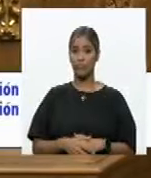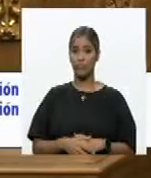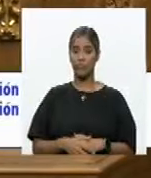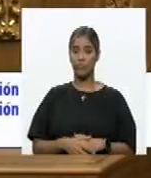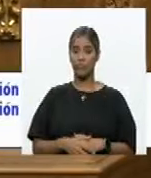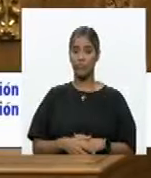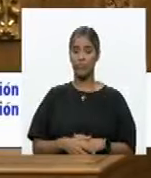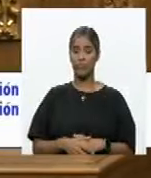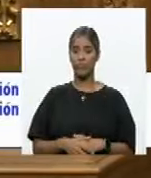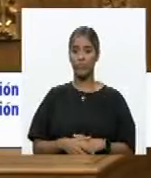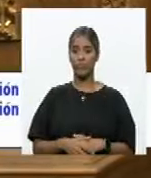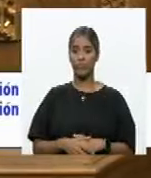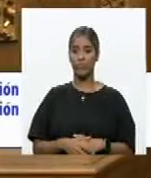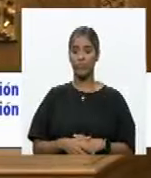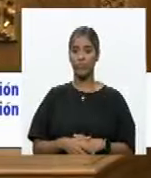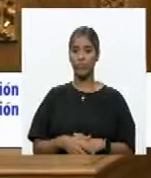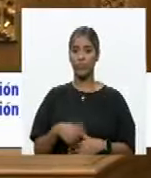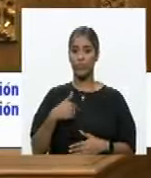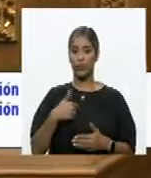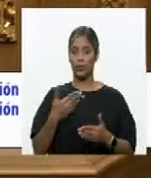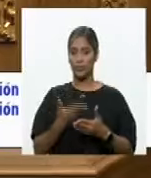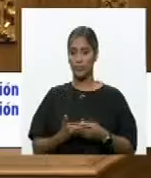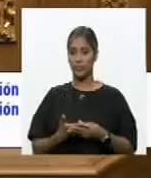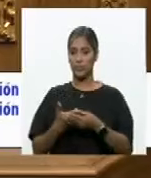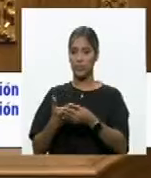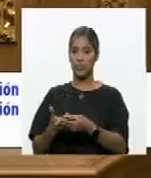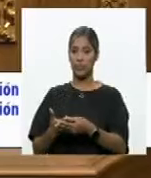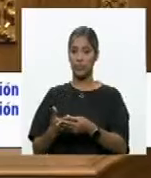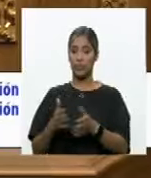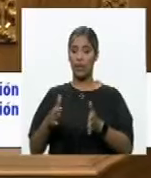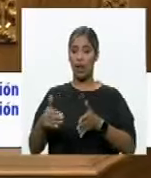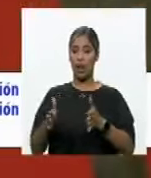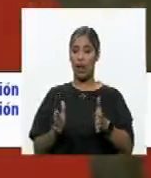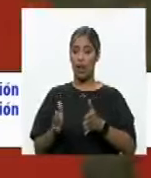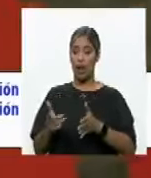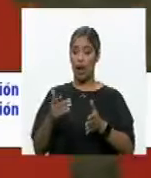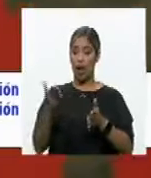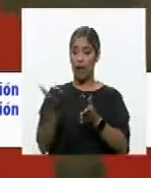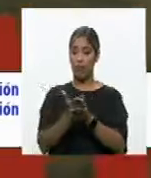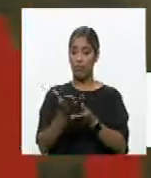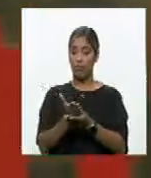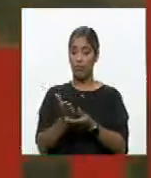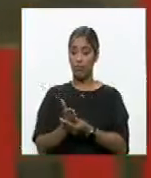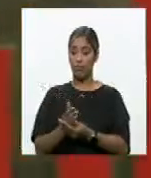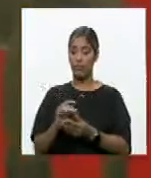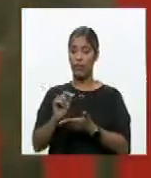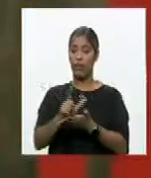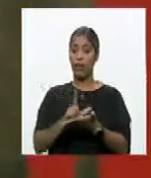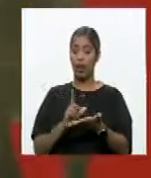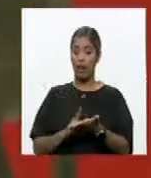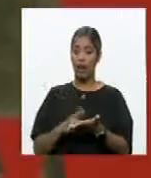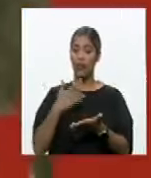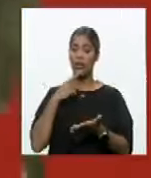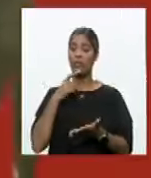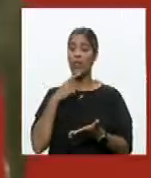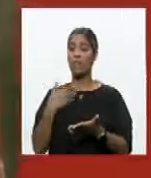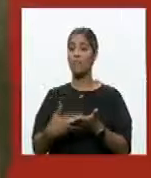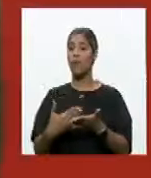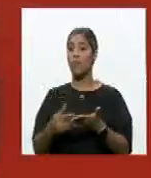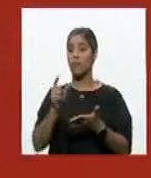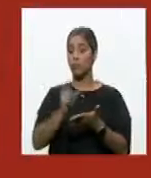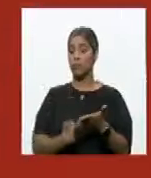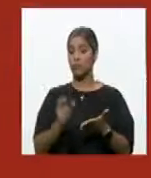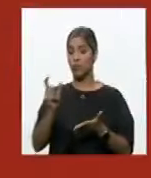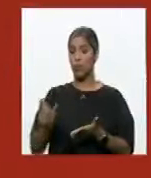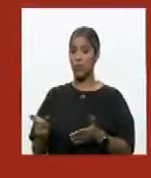trabajo, hago entrega de la caja contentiva de los expedientes, de la lista de postulados,